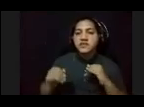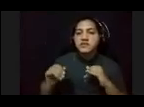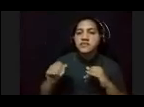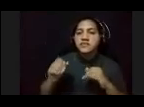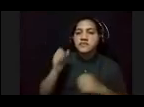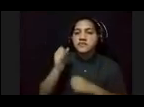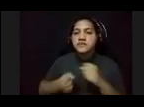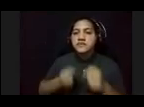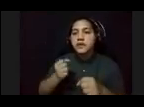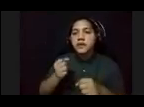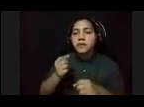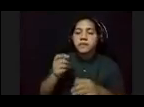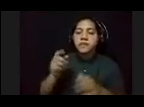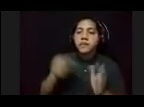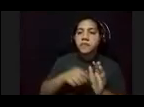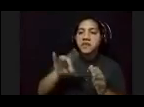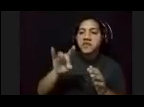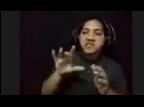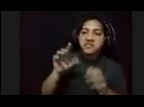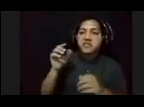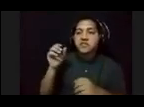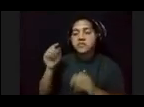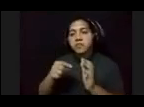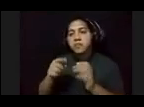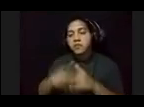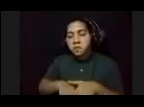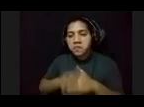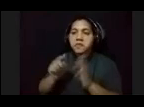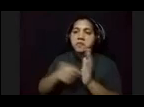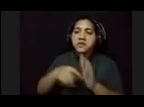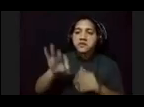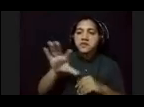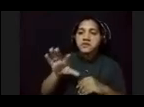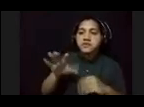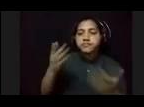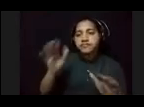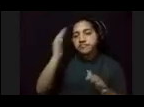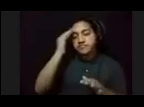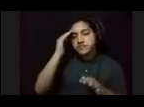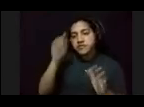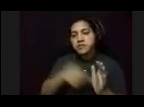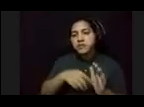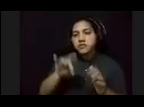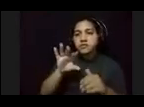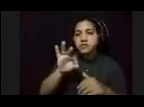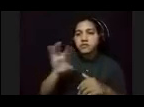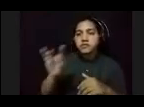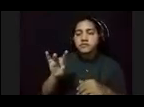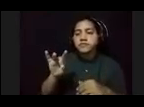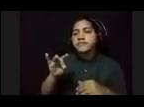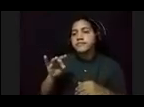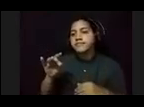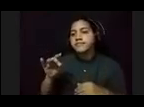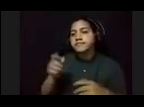XX. Como todos sabemos que en el 1898 la soberanía sobre la isla